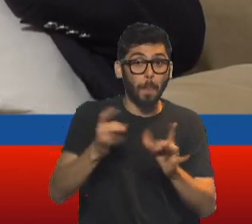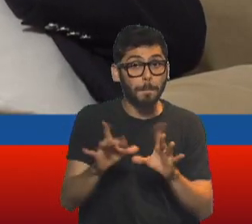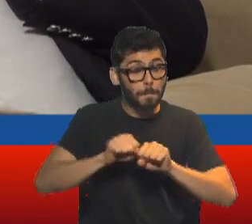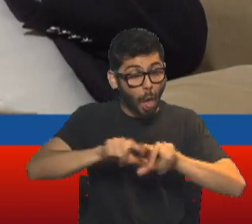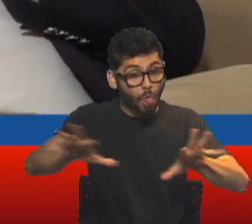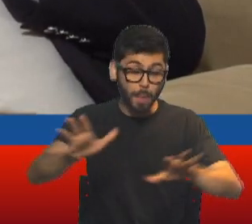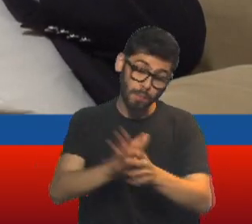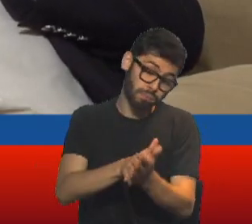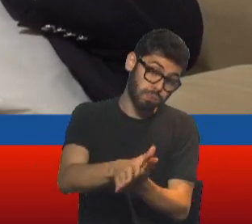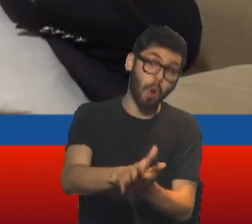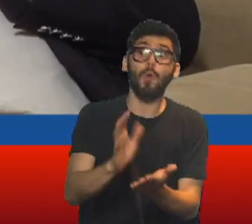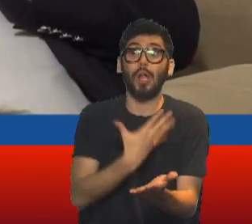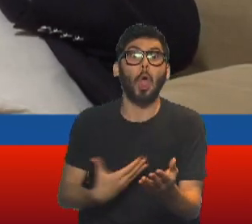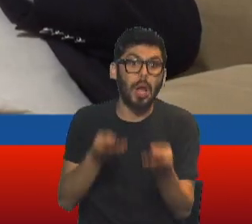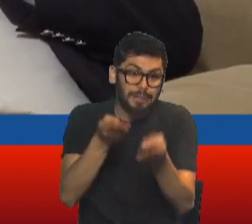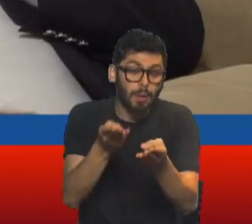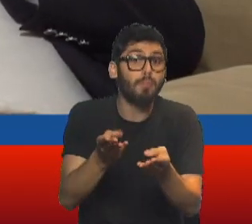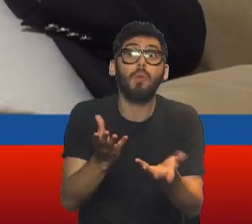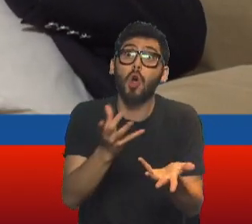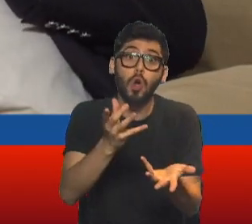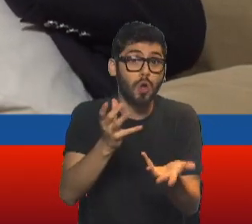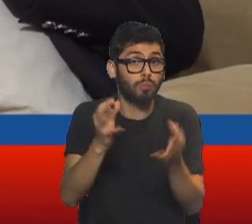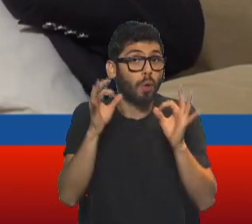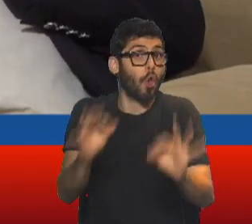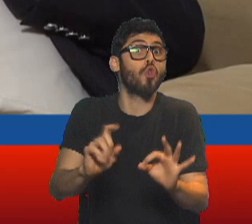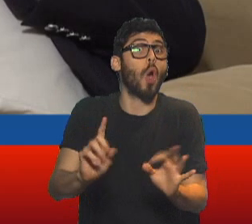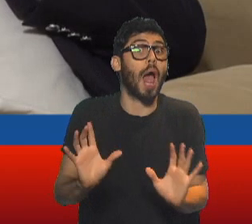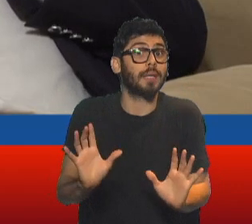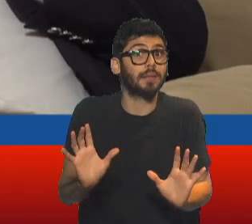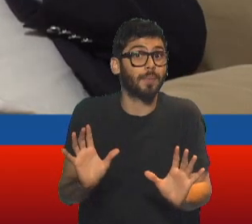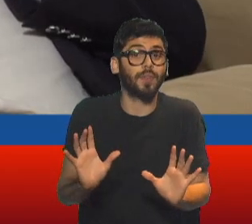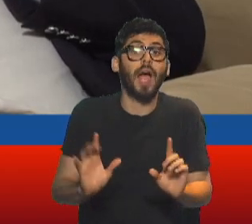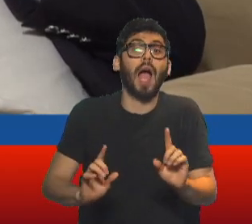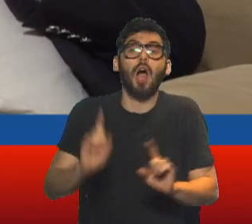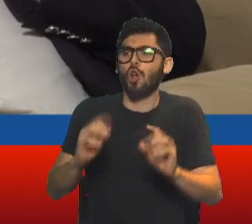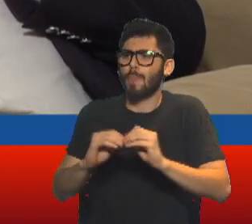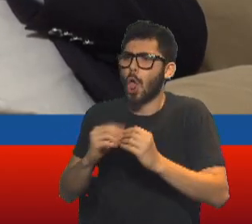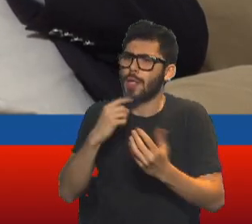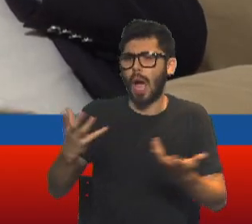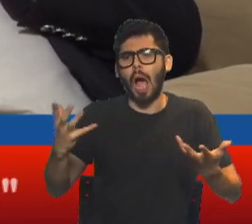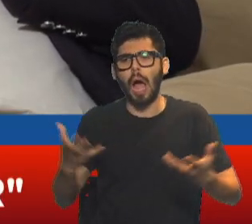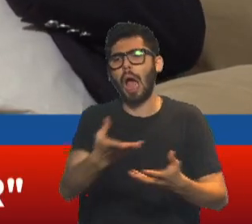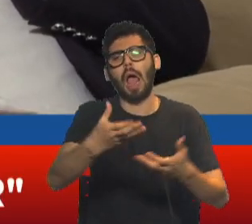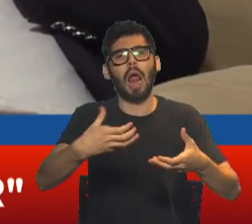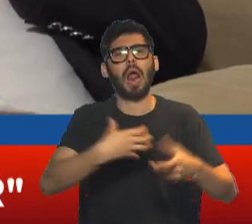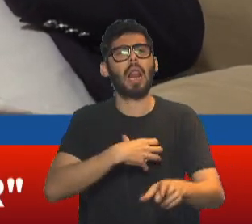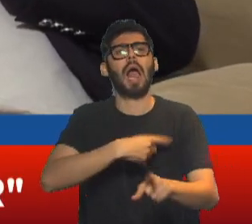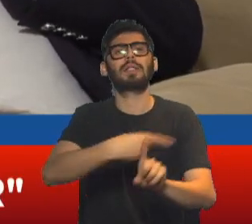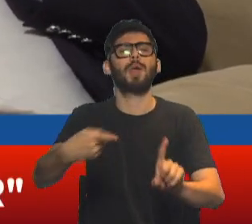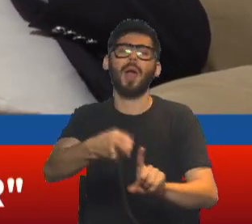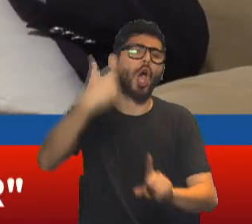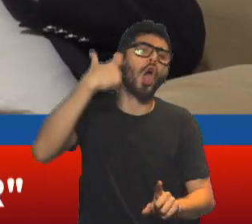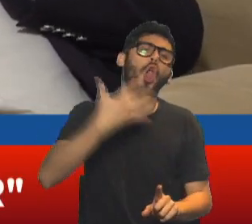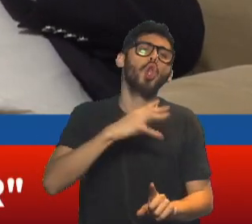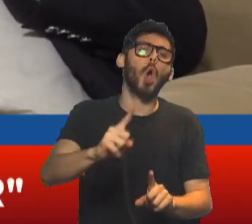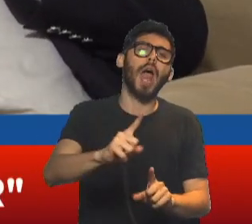Estado estuvo cerca de ellos, pero no fue suficiente. Y muchos compañeros a veces nos enojamos y decimos, la clase media no entiende nada, es